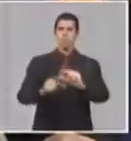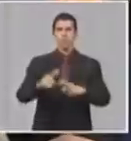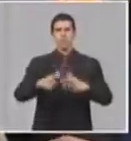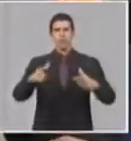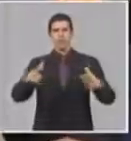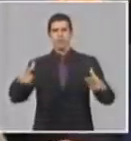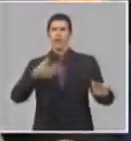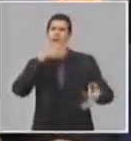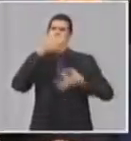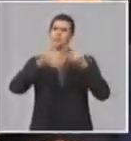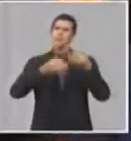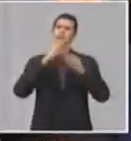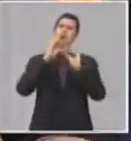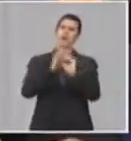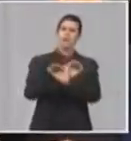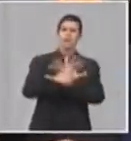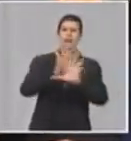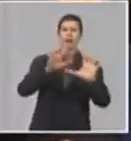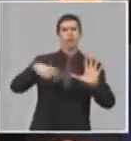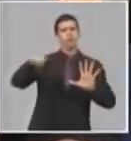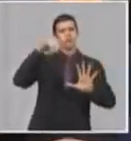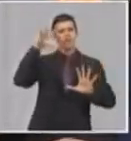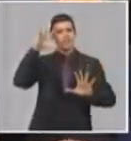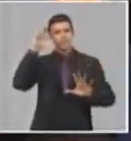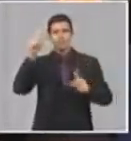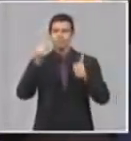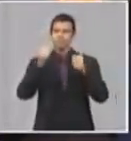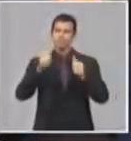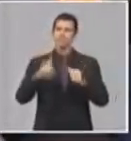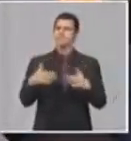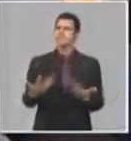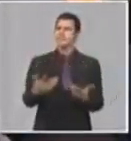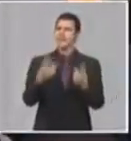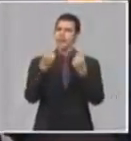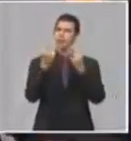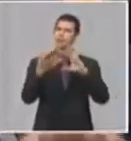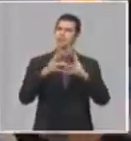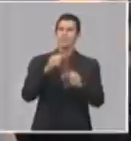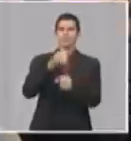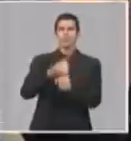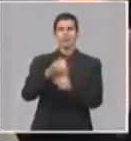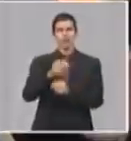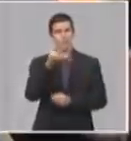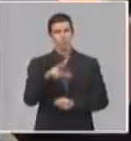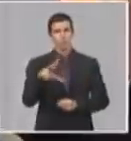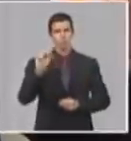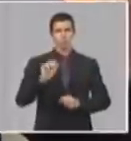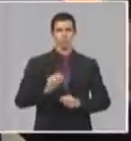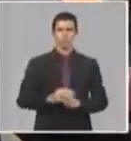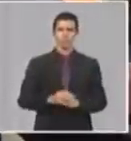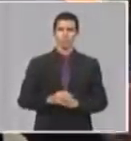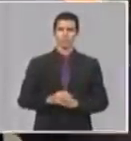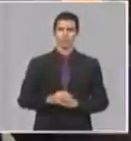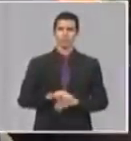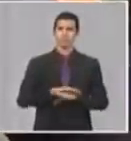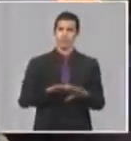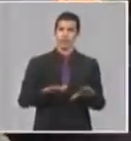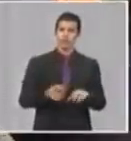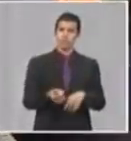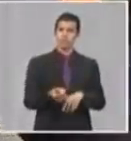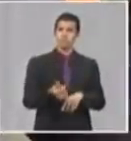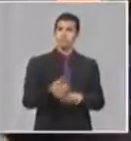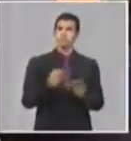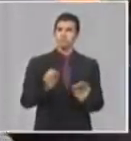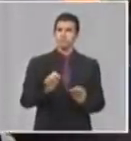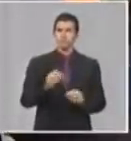ampliando información sobre esta importante estrategia aprobada hoy por nuestro gobierno. De las más cercanas, de las que se implementan, en breve